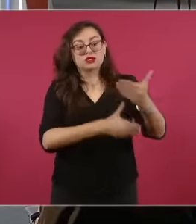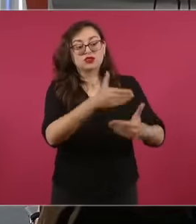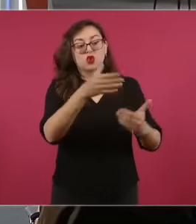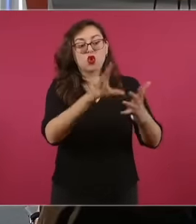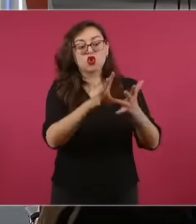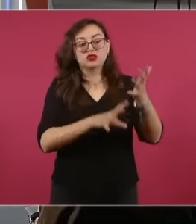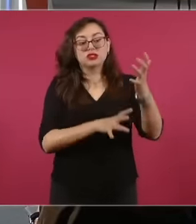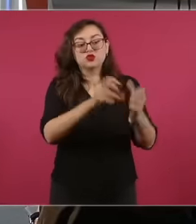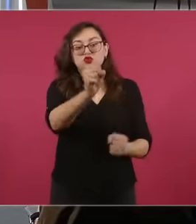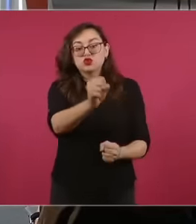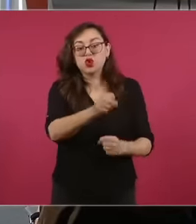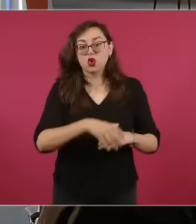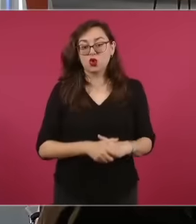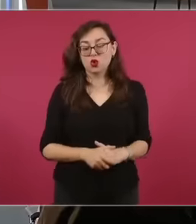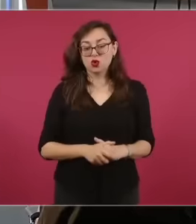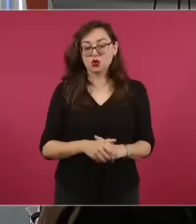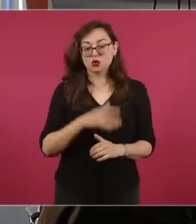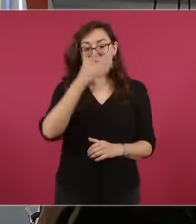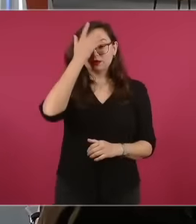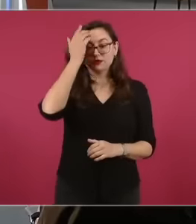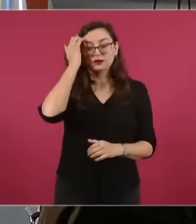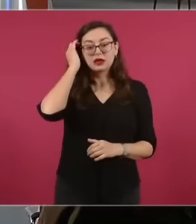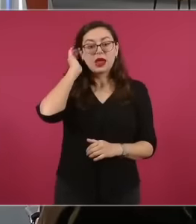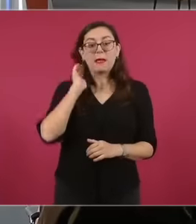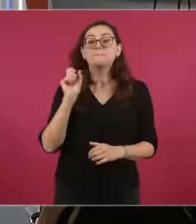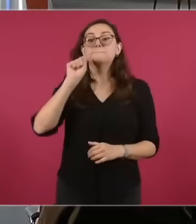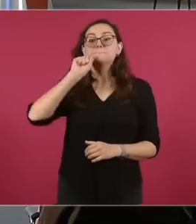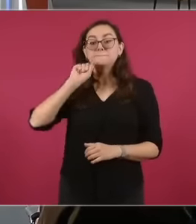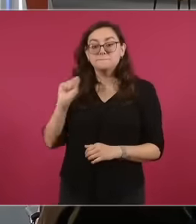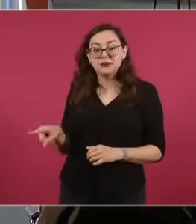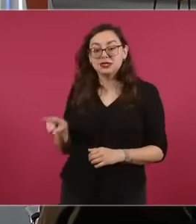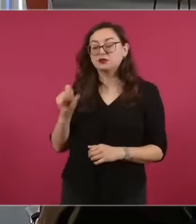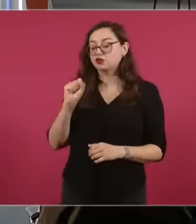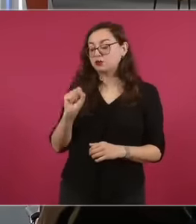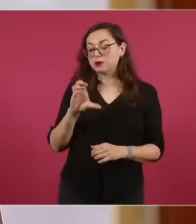Bueno, hay tesis sobre eso,